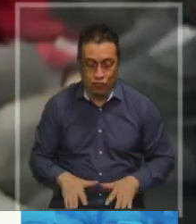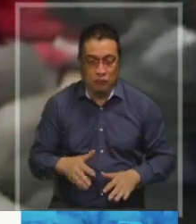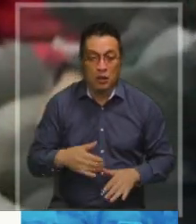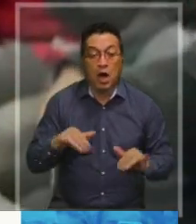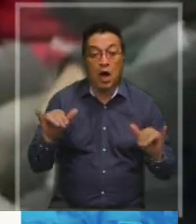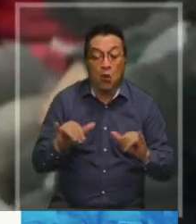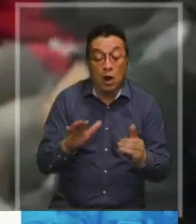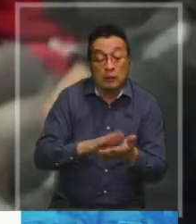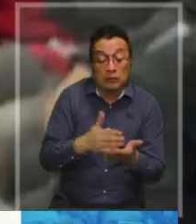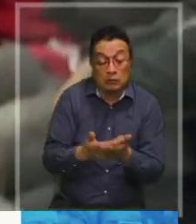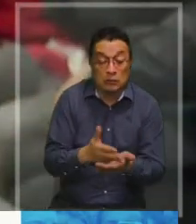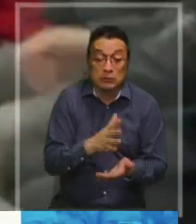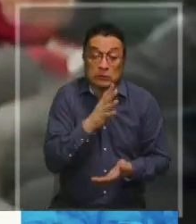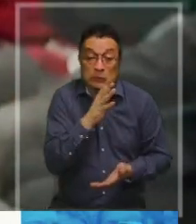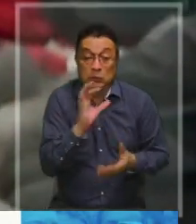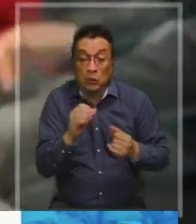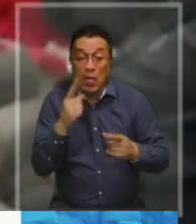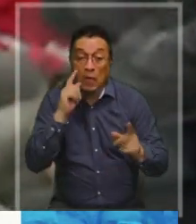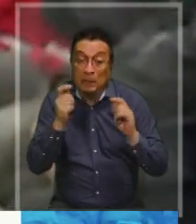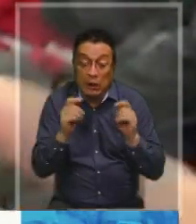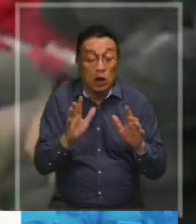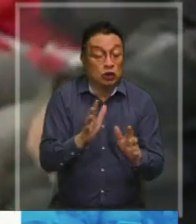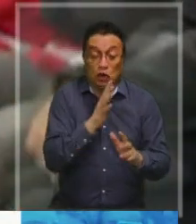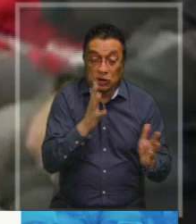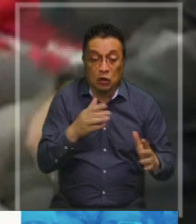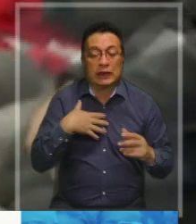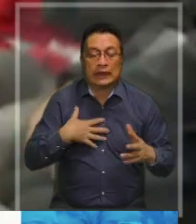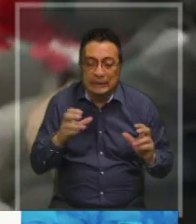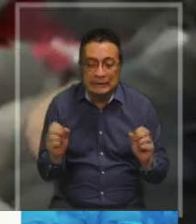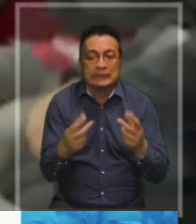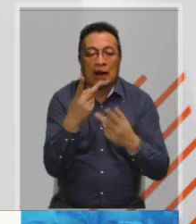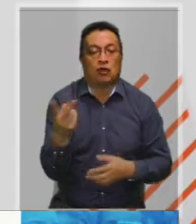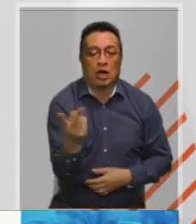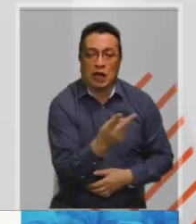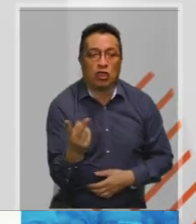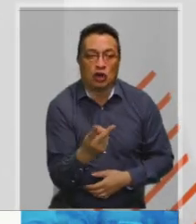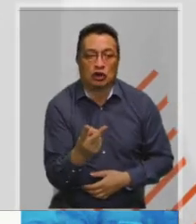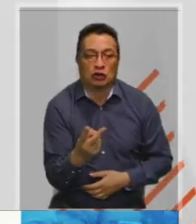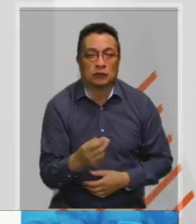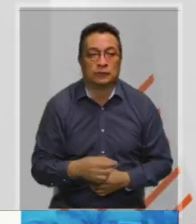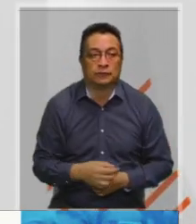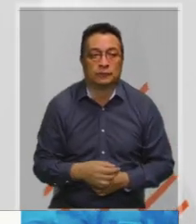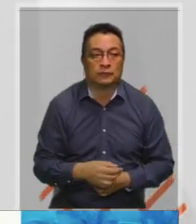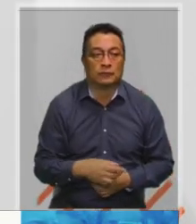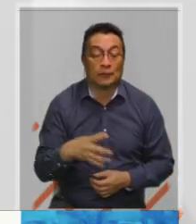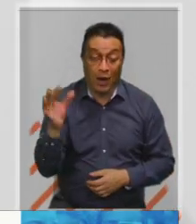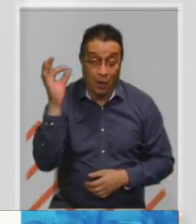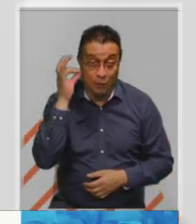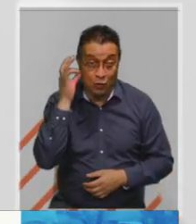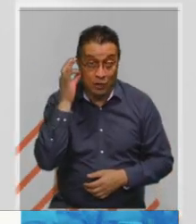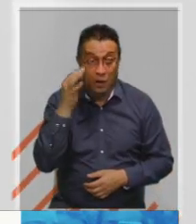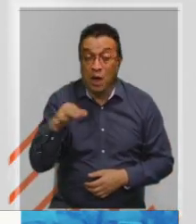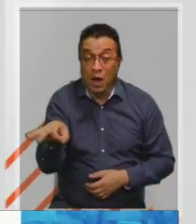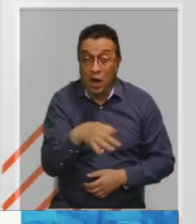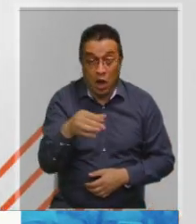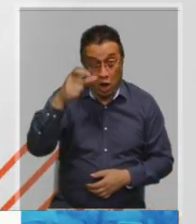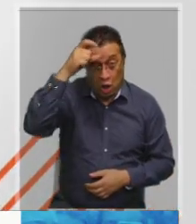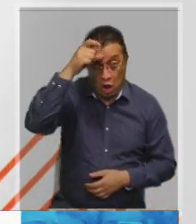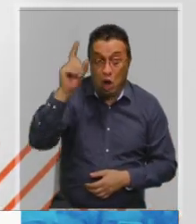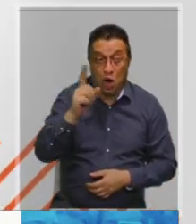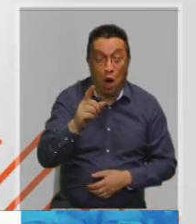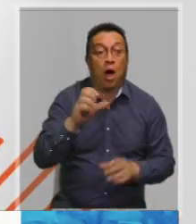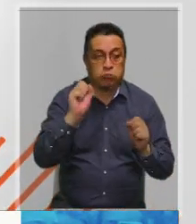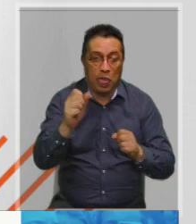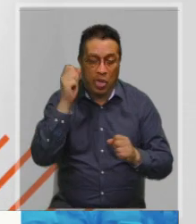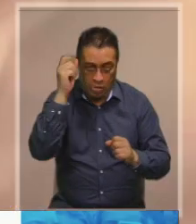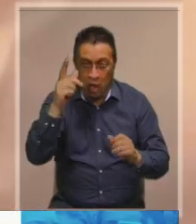estaba saludable o tenía alguna complicación, solo quería salvar a ambas. Pese a que la mujer no hablaba turco, lograron